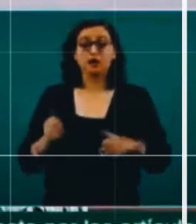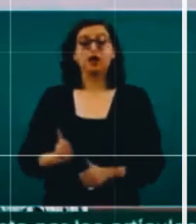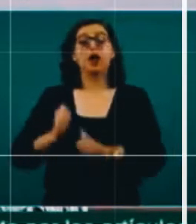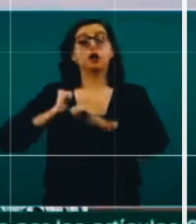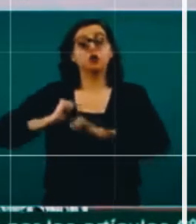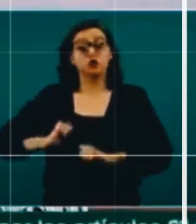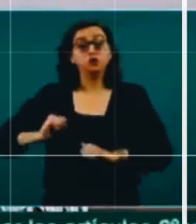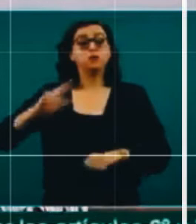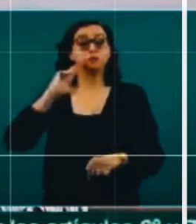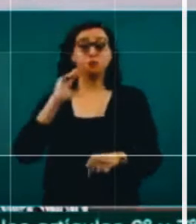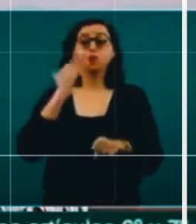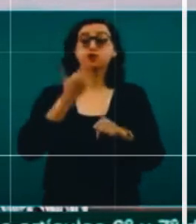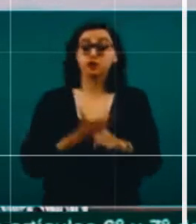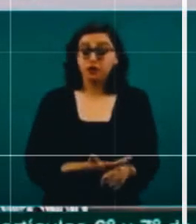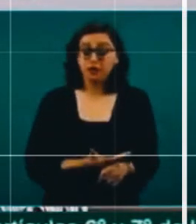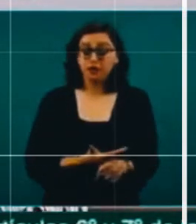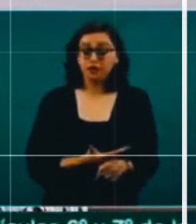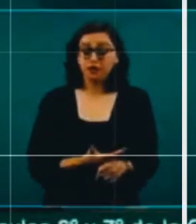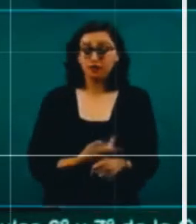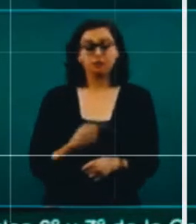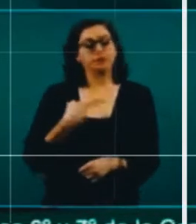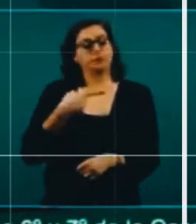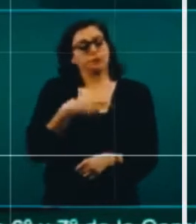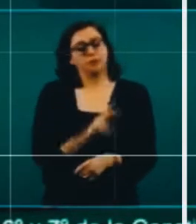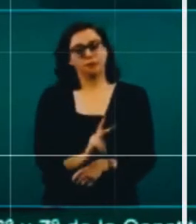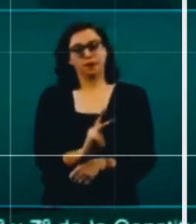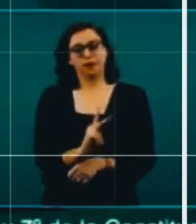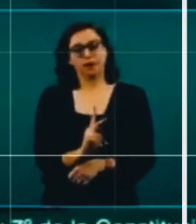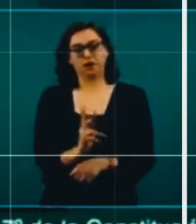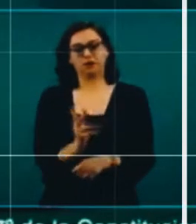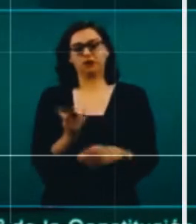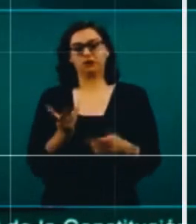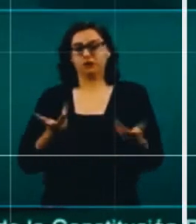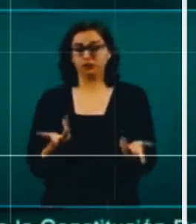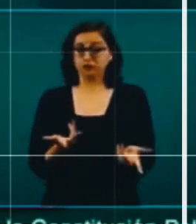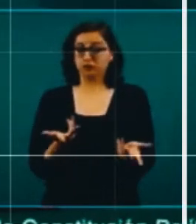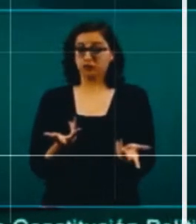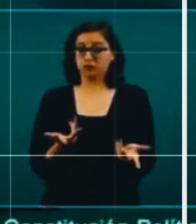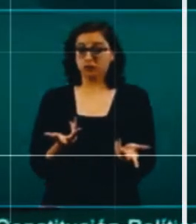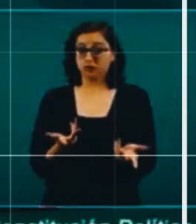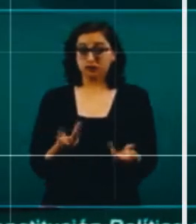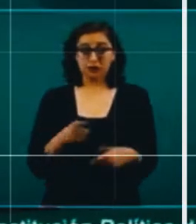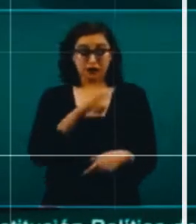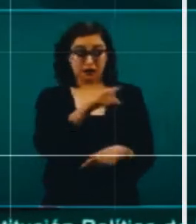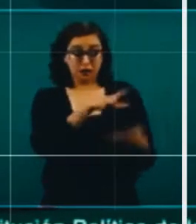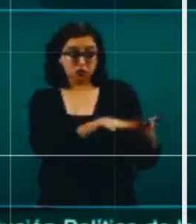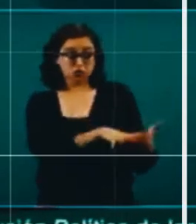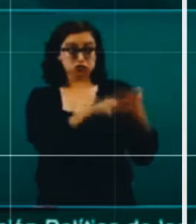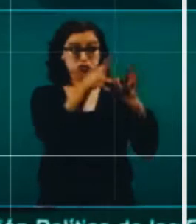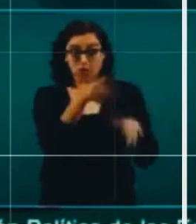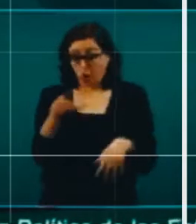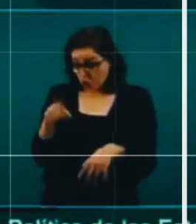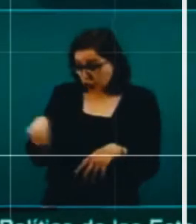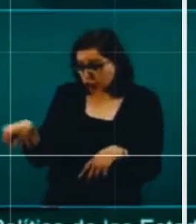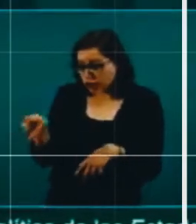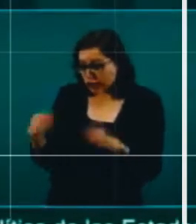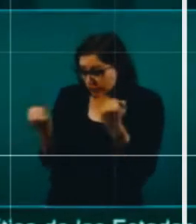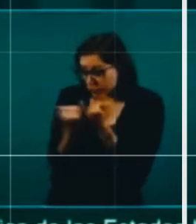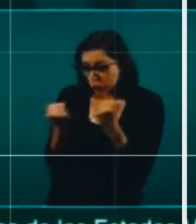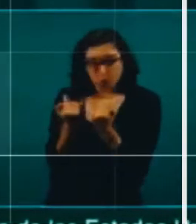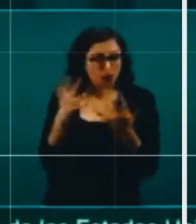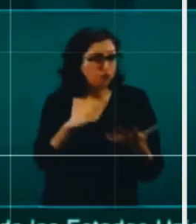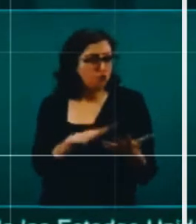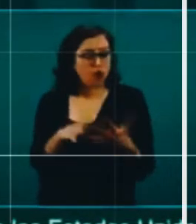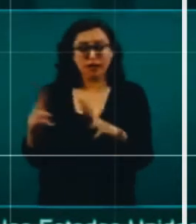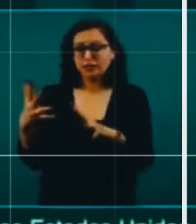Pero no se puede responder a la violencia con violencia.